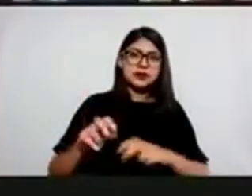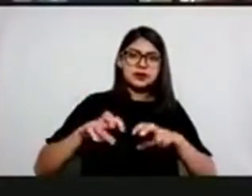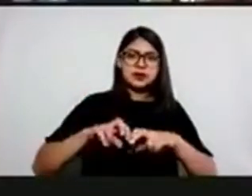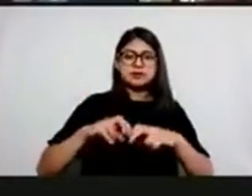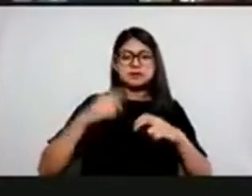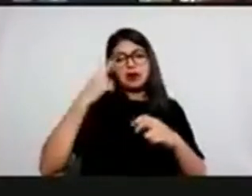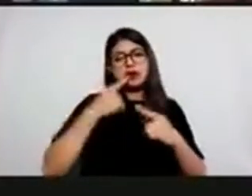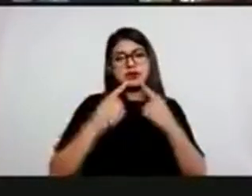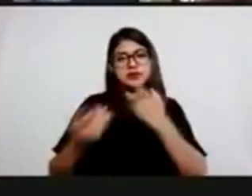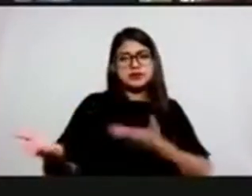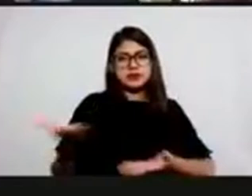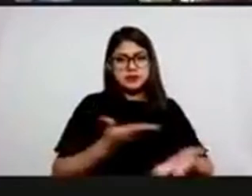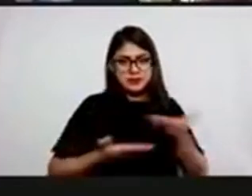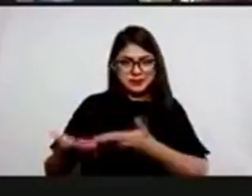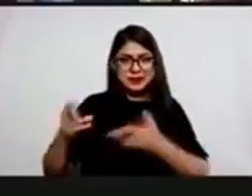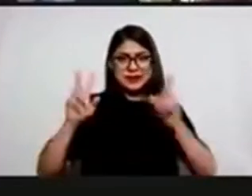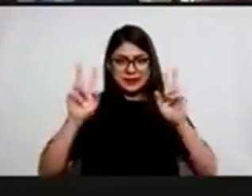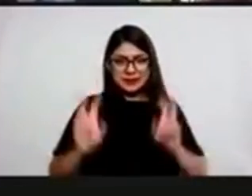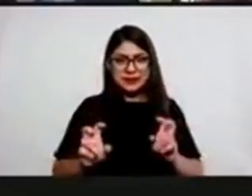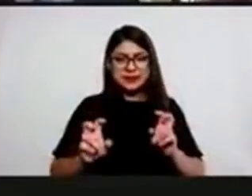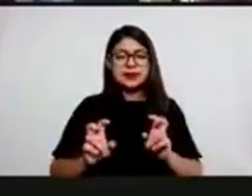Espíndola Morales, aunque